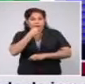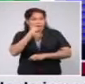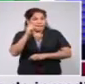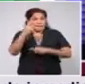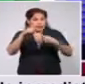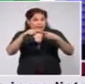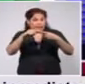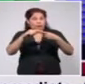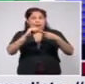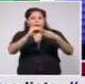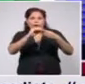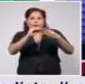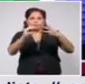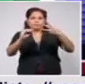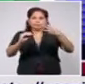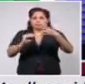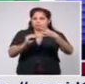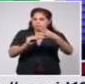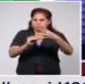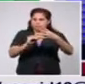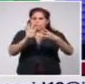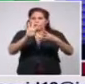con una tasa de